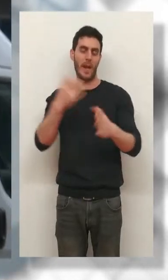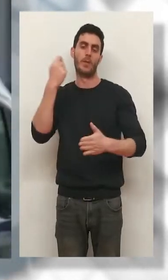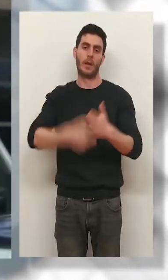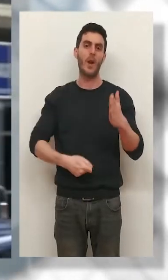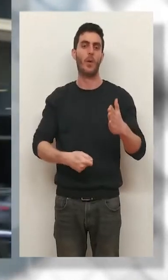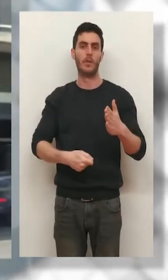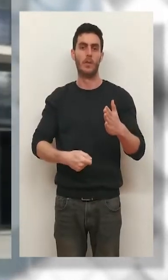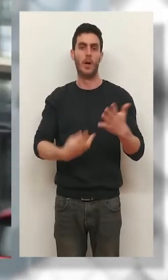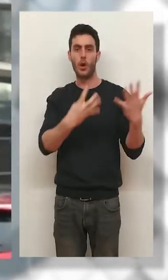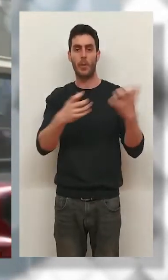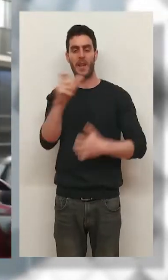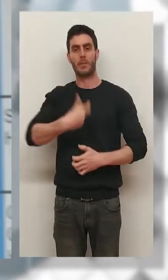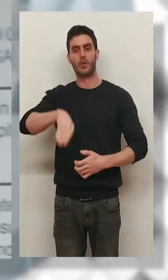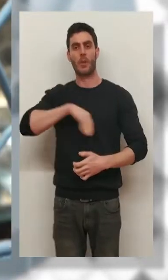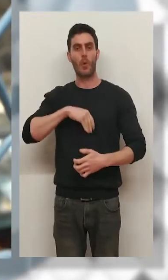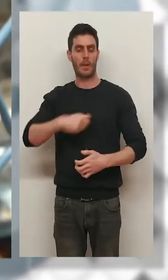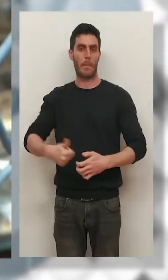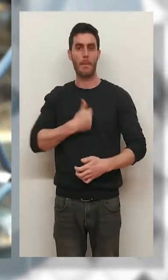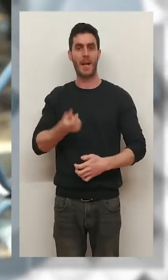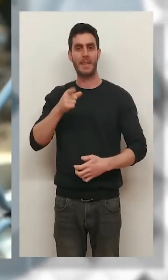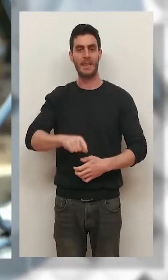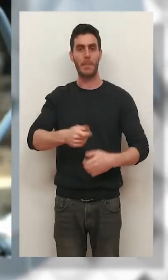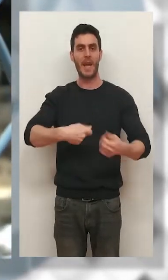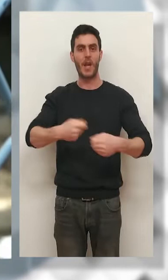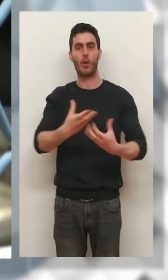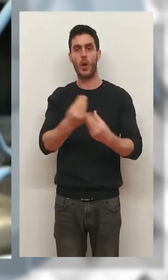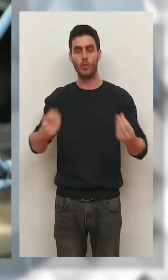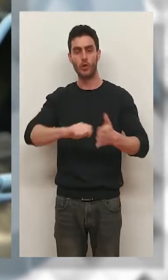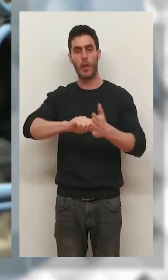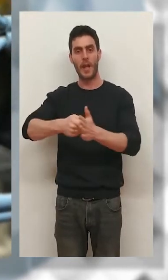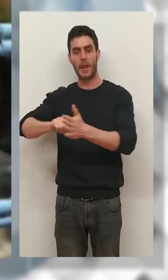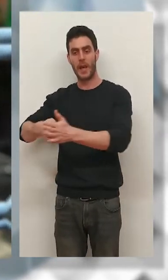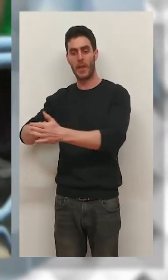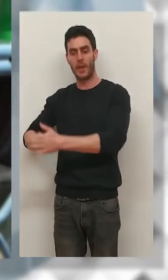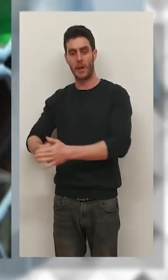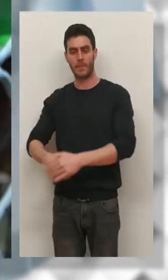cara, con más de 900 fallecidos y muchos negocios arruinados.